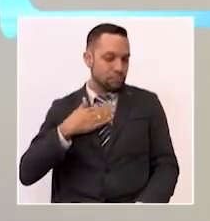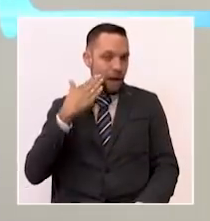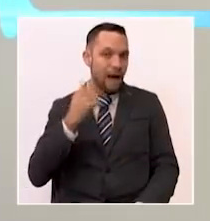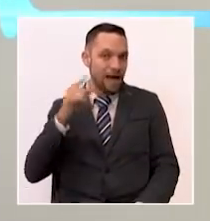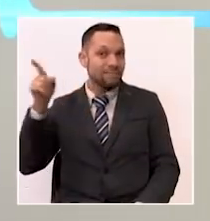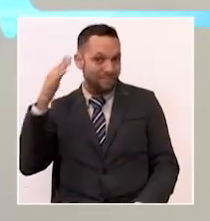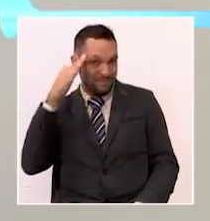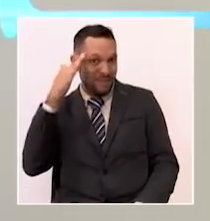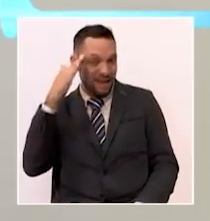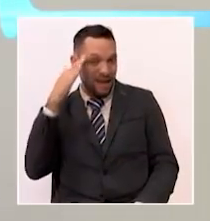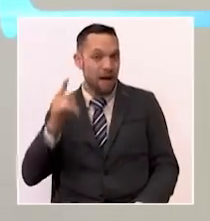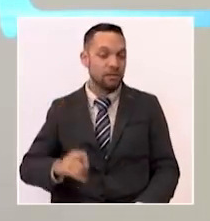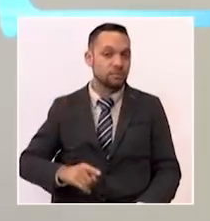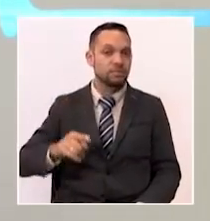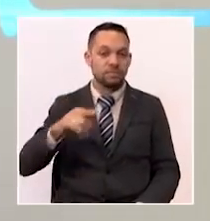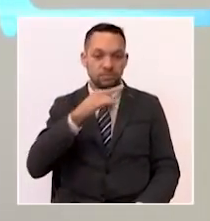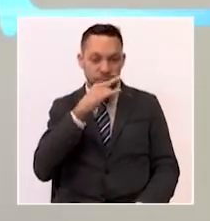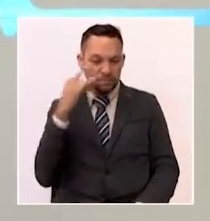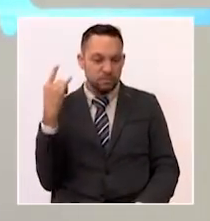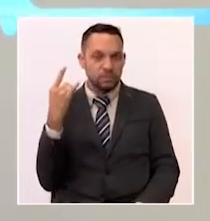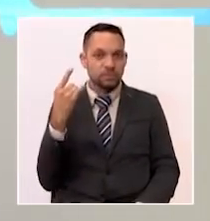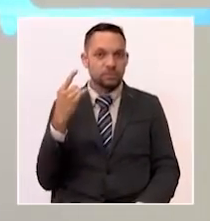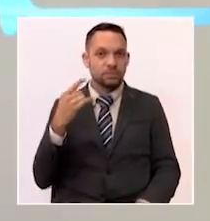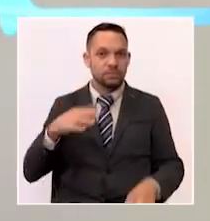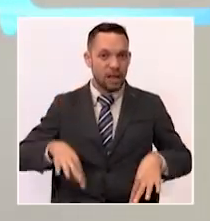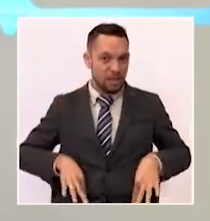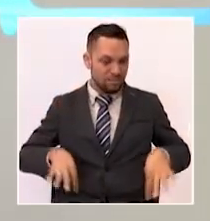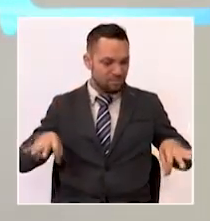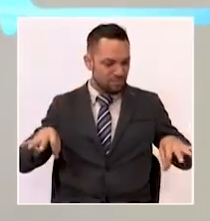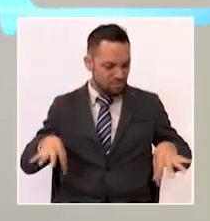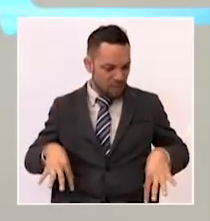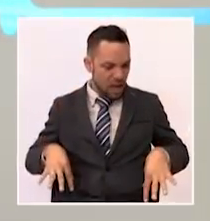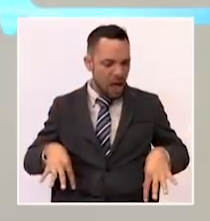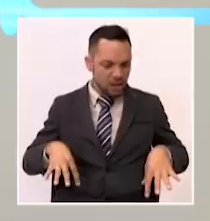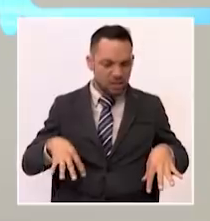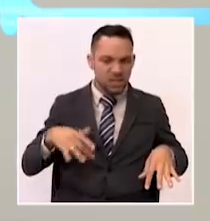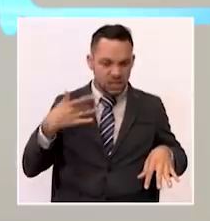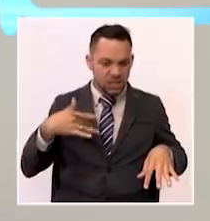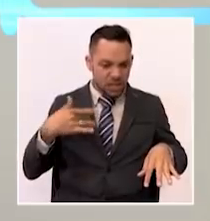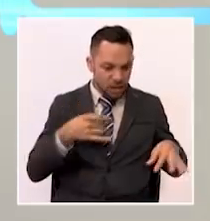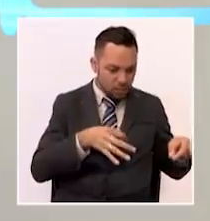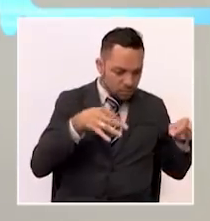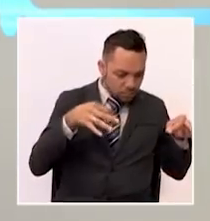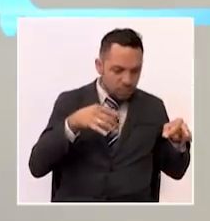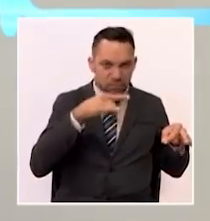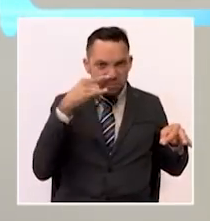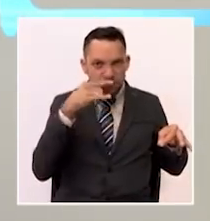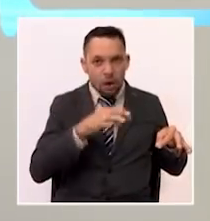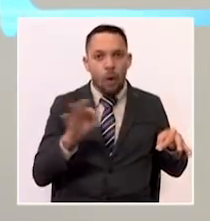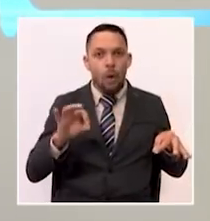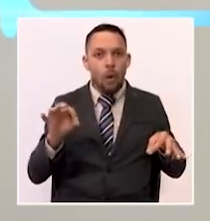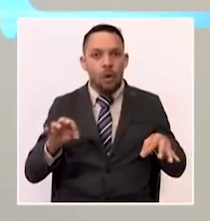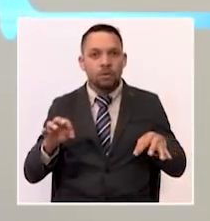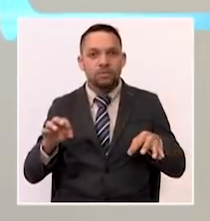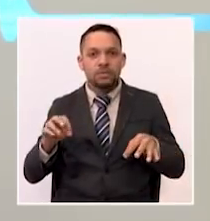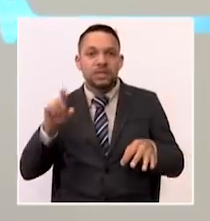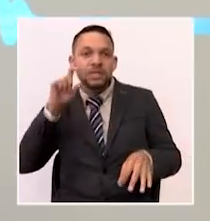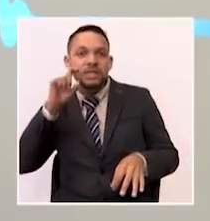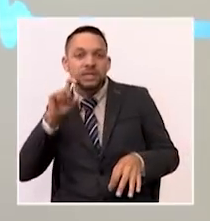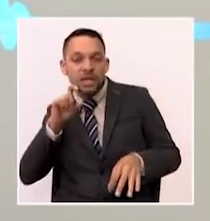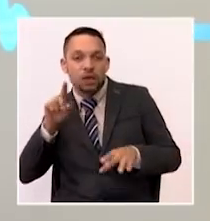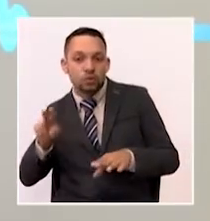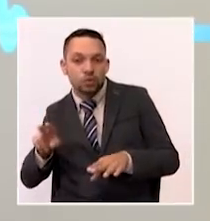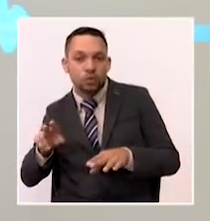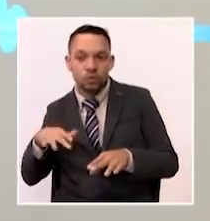mueve y siente el olorcito en el pantalón, se quita la ropa interior y siente el olor, va a tener las relaciones sexuales con su pareja y siente el olor, o está en una reunión